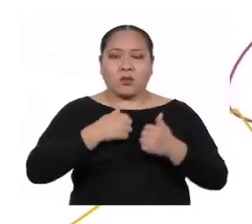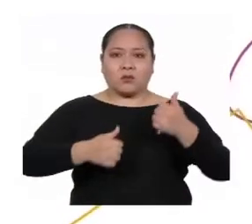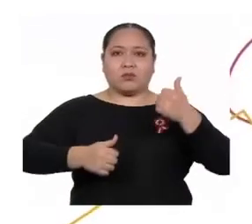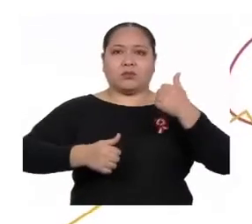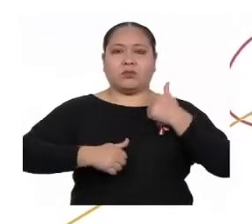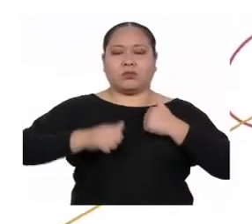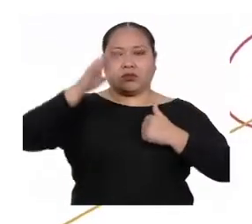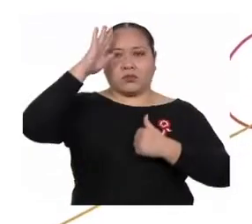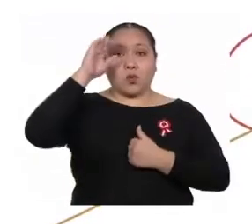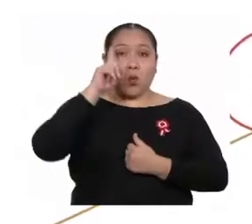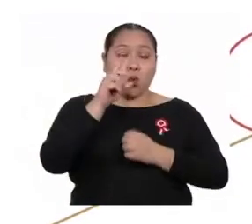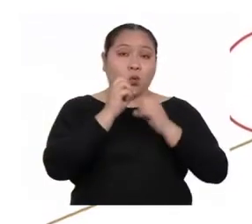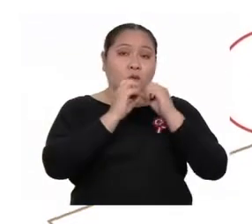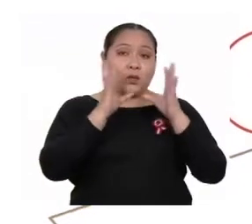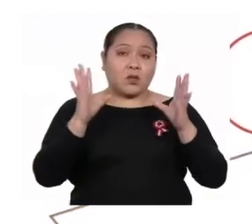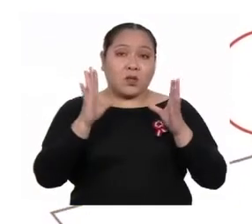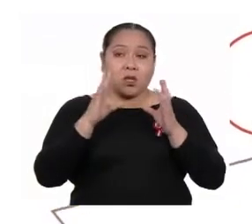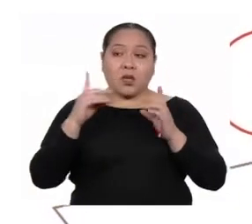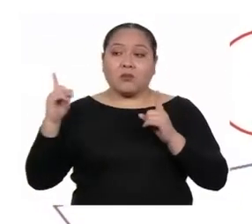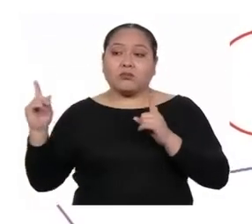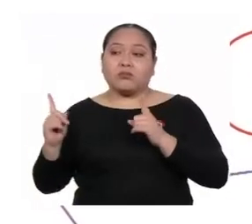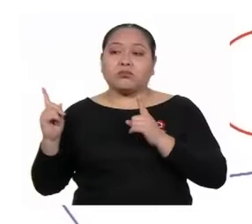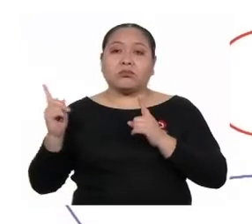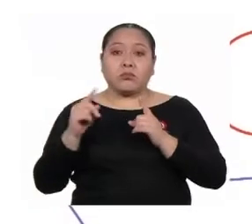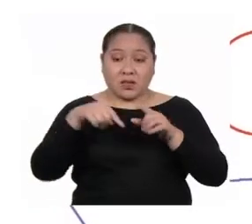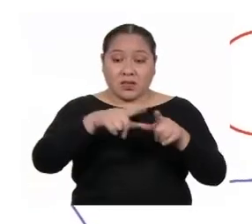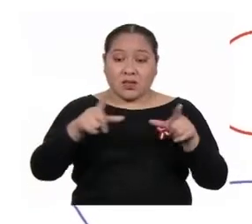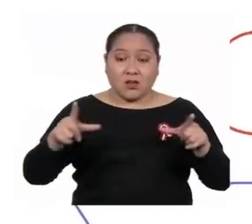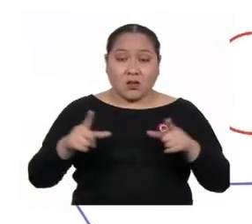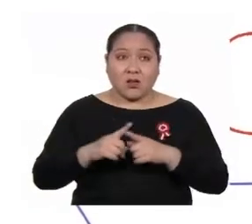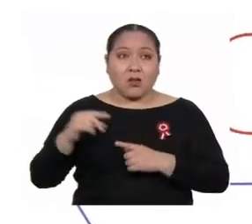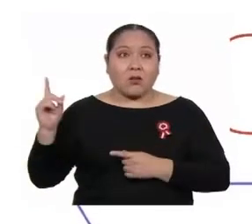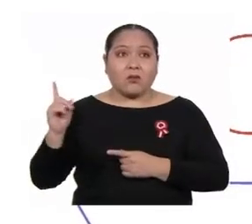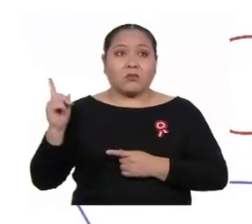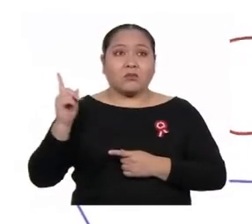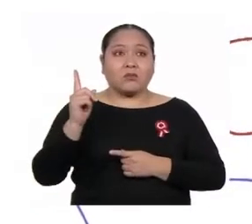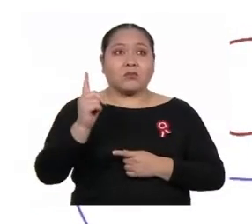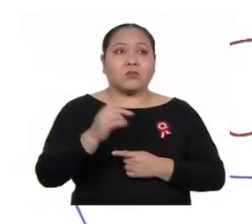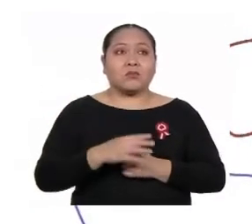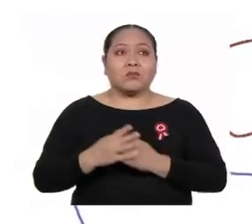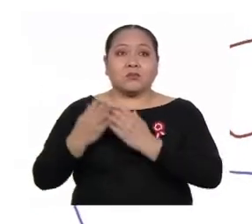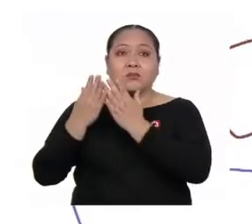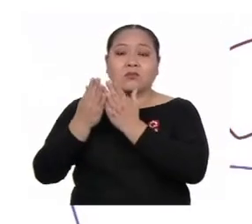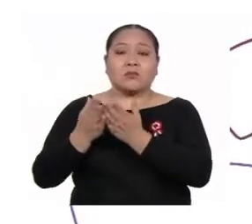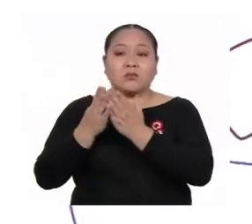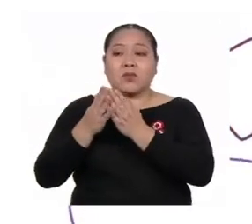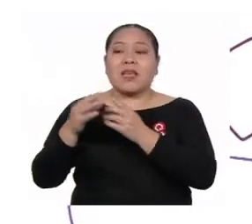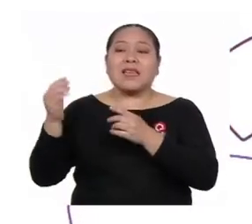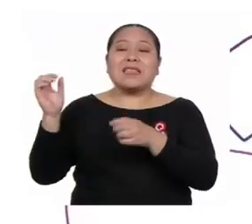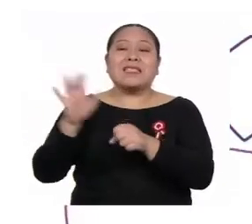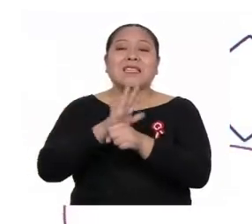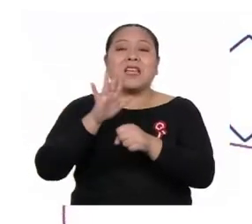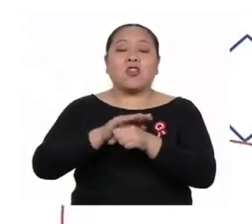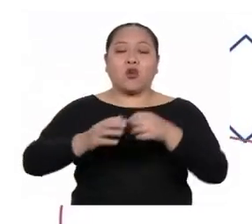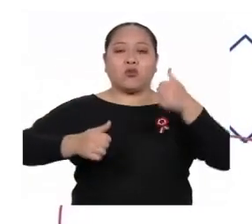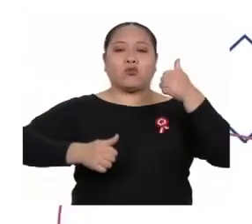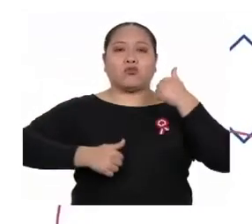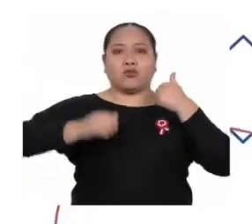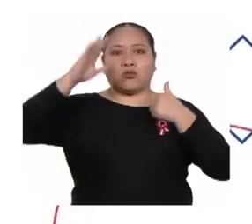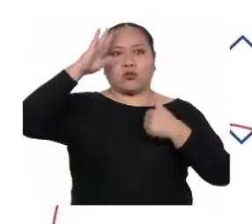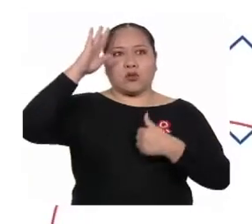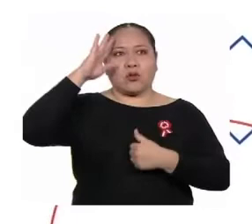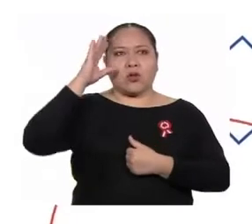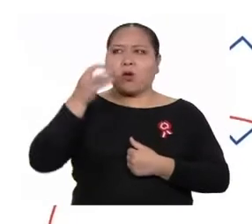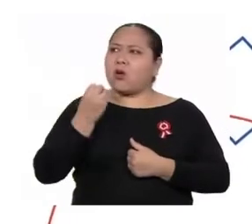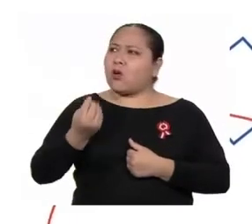Cierto día pasó por el lugar uno de los vapores fluviales cargado de soldados. ¿Cómo